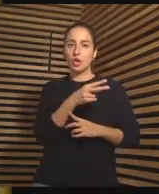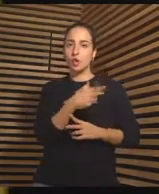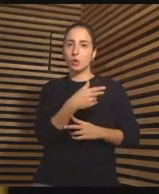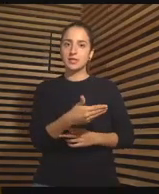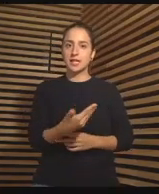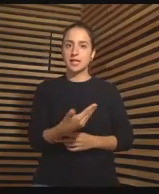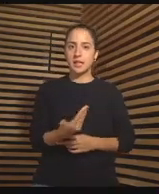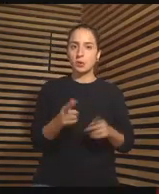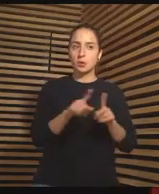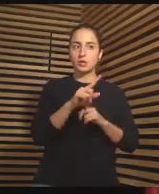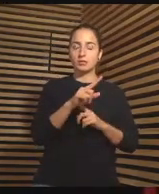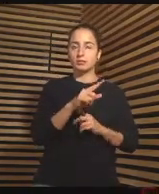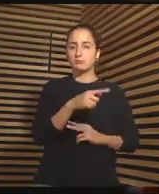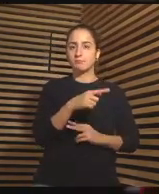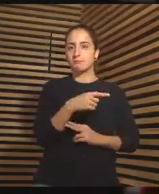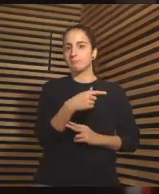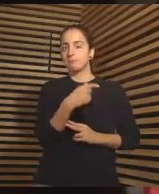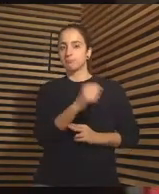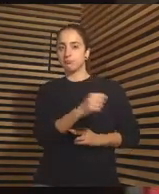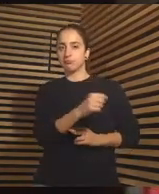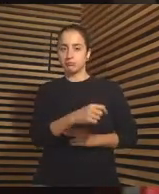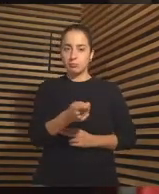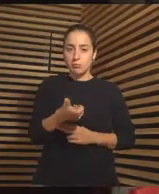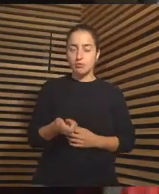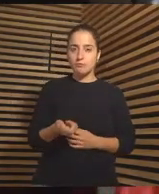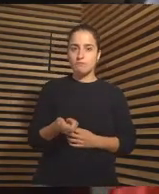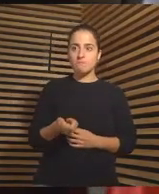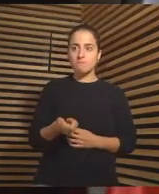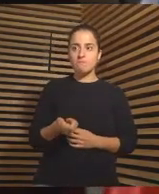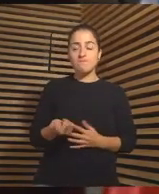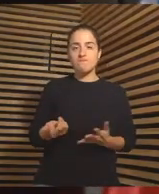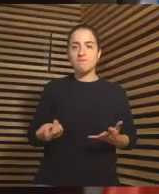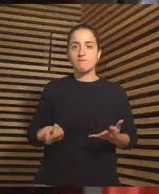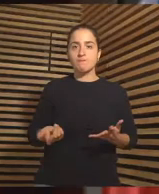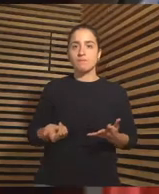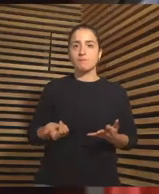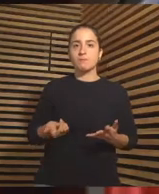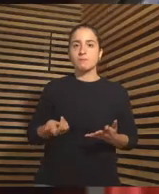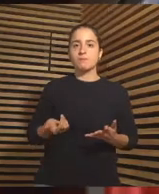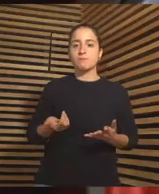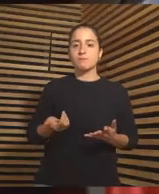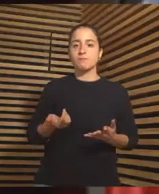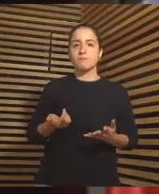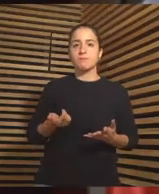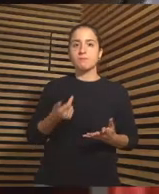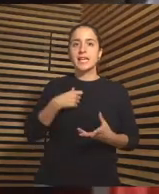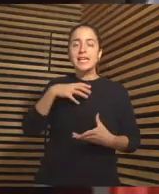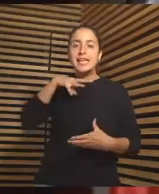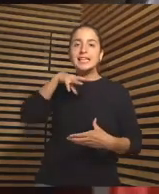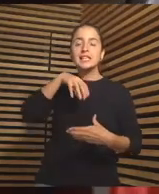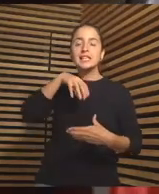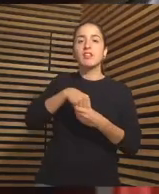intervenciones. Por eso mi intervención se llama Las terrazas son para el verano.